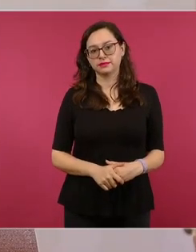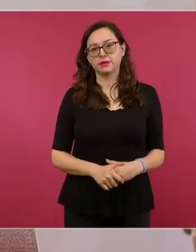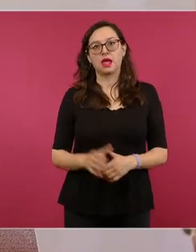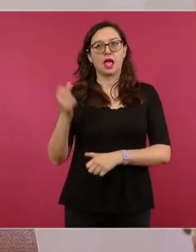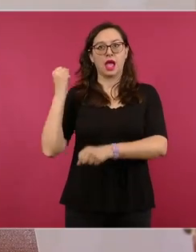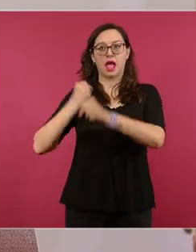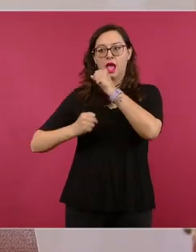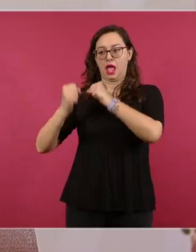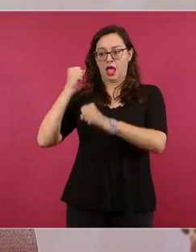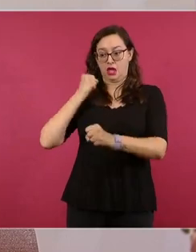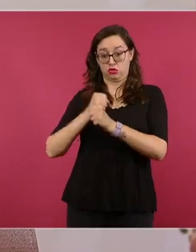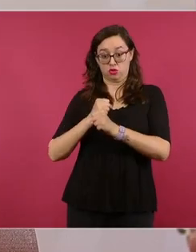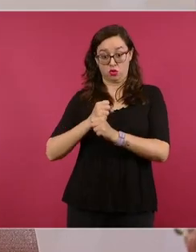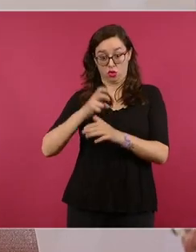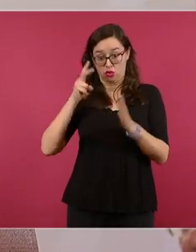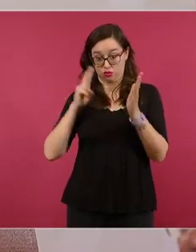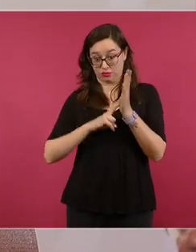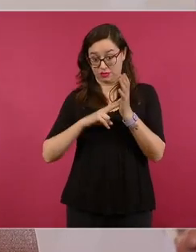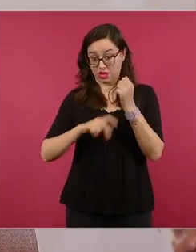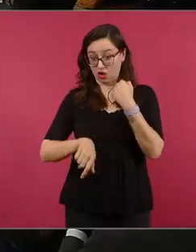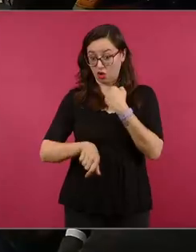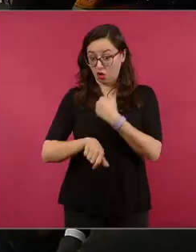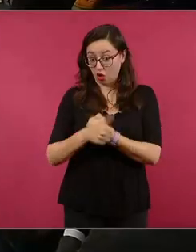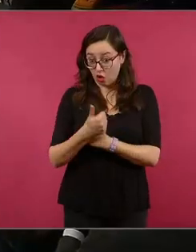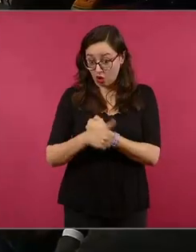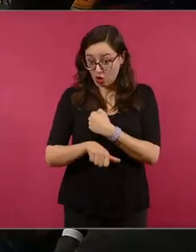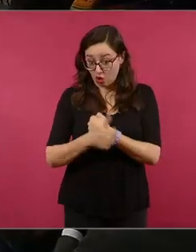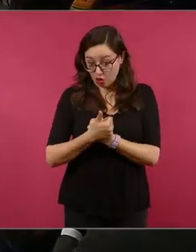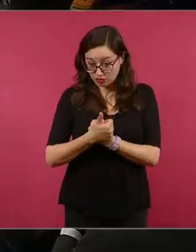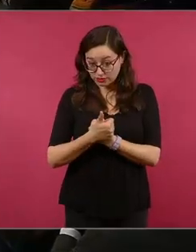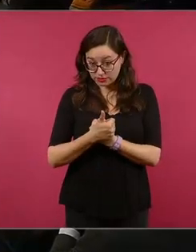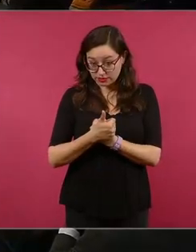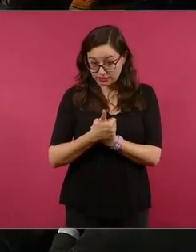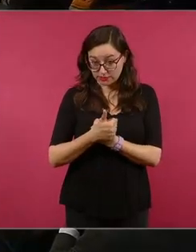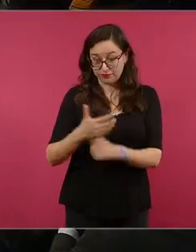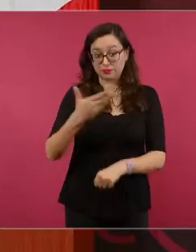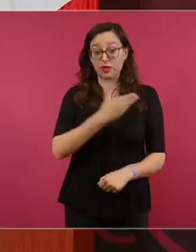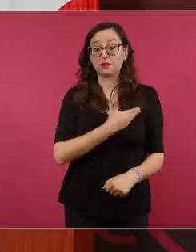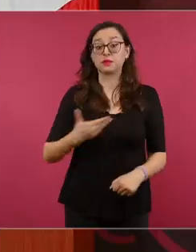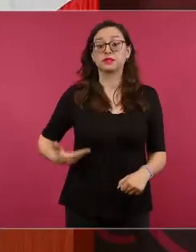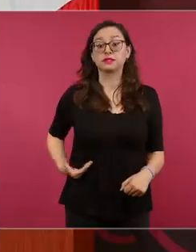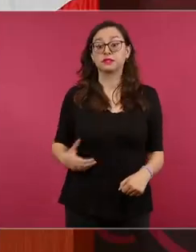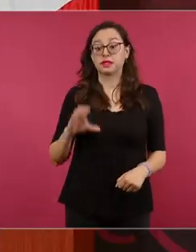del 2011, cuando estaba